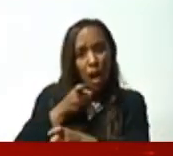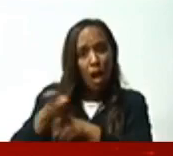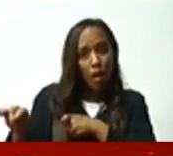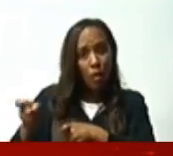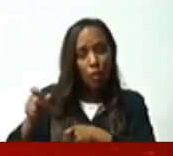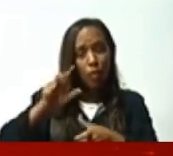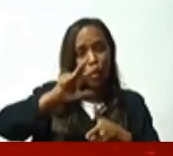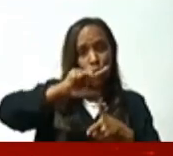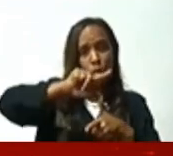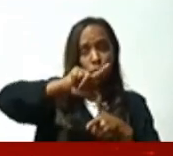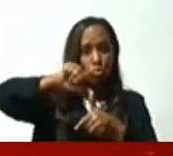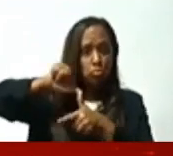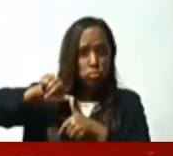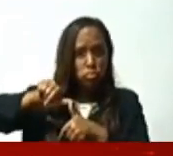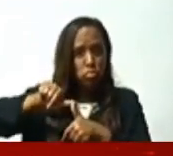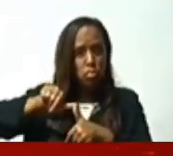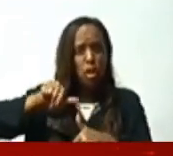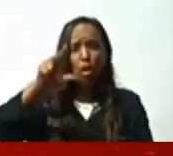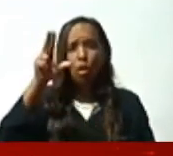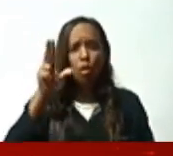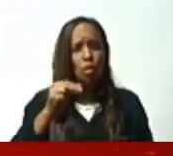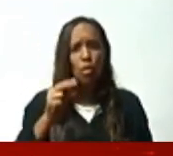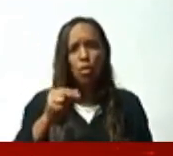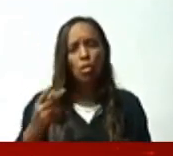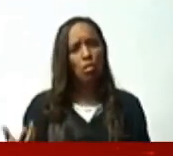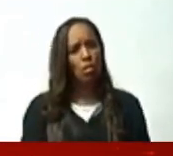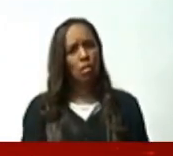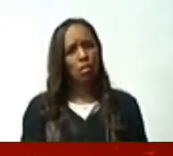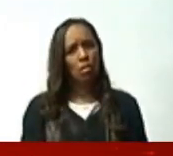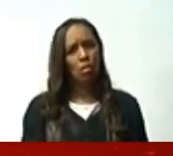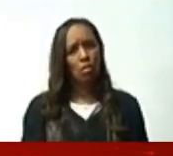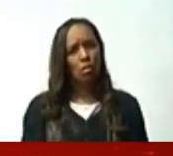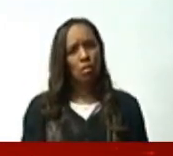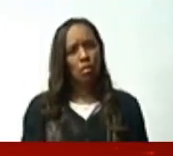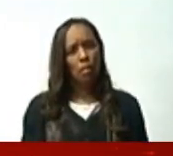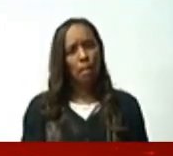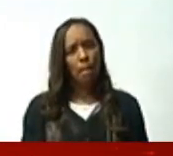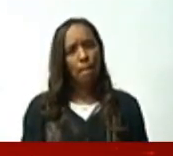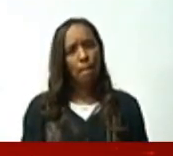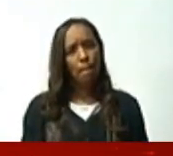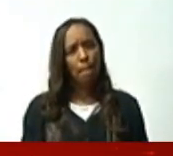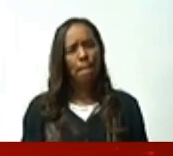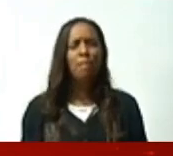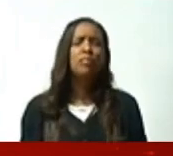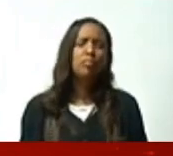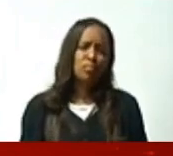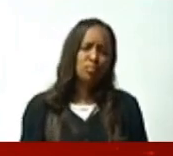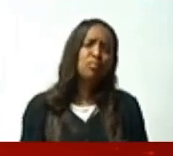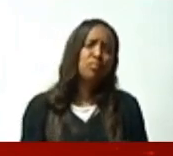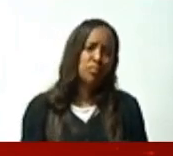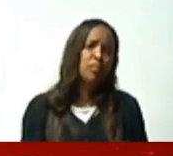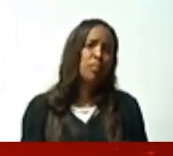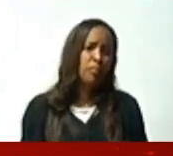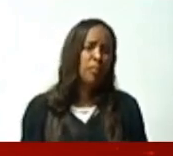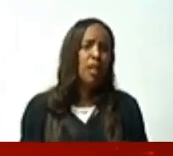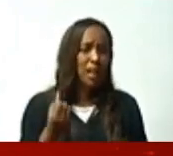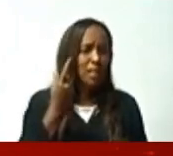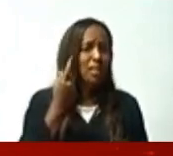hiera susceptibilidades de diputados de cada una de las provincias. Sin embargo, hay que ver la cosa a gran